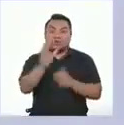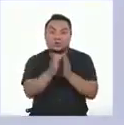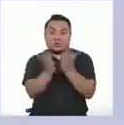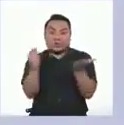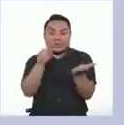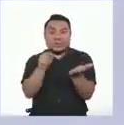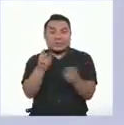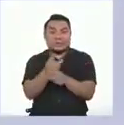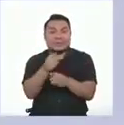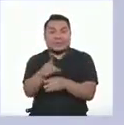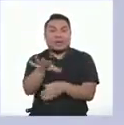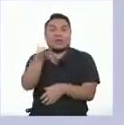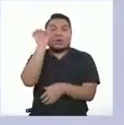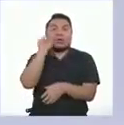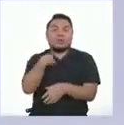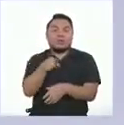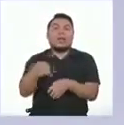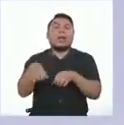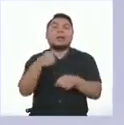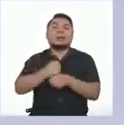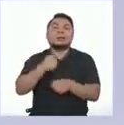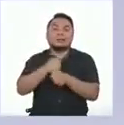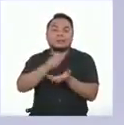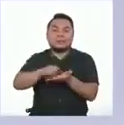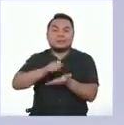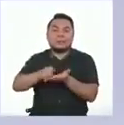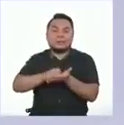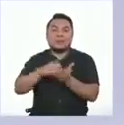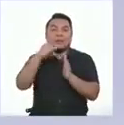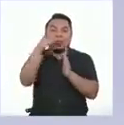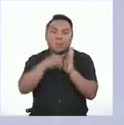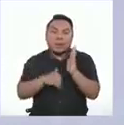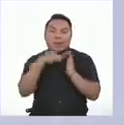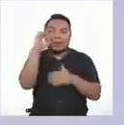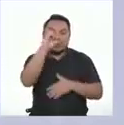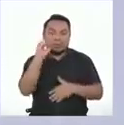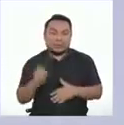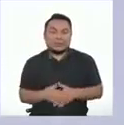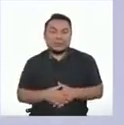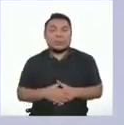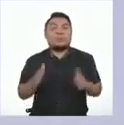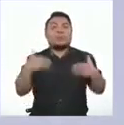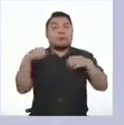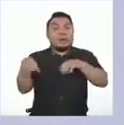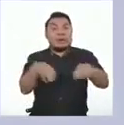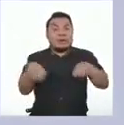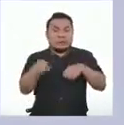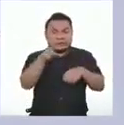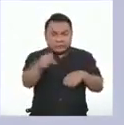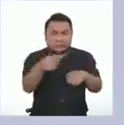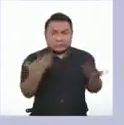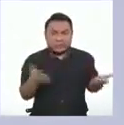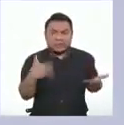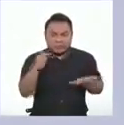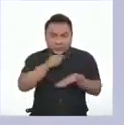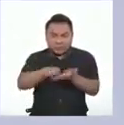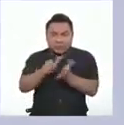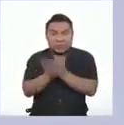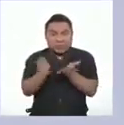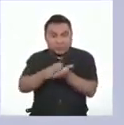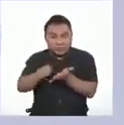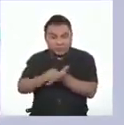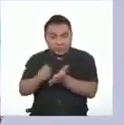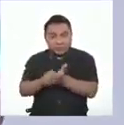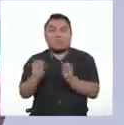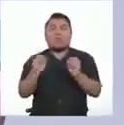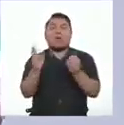158 encontrarán una actividad sobre descuentos y porcentajes. Pueden hacer esa actividad en su cuaderno